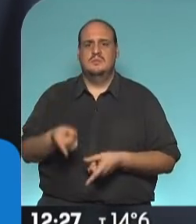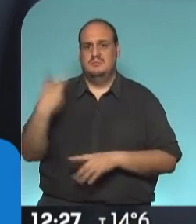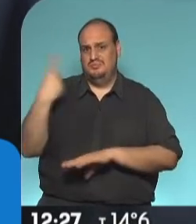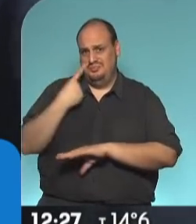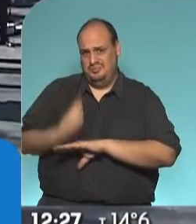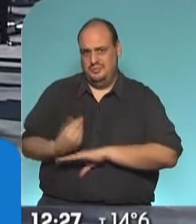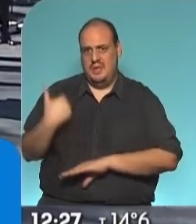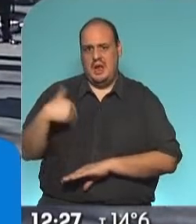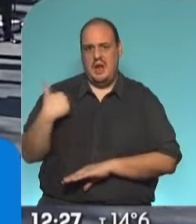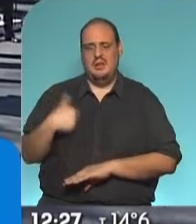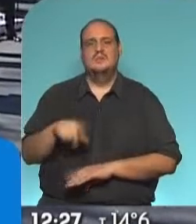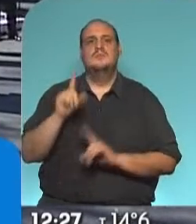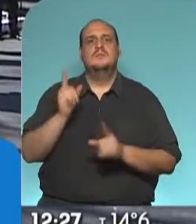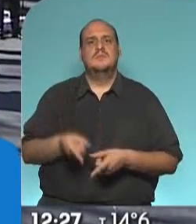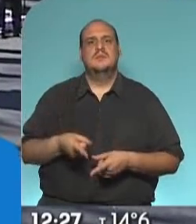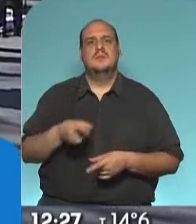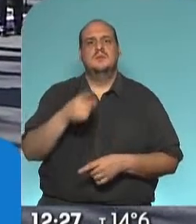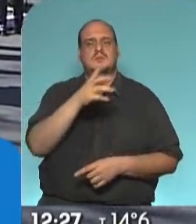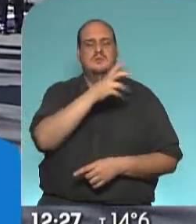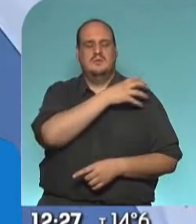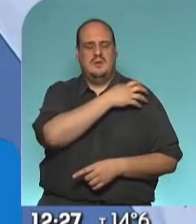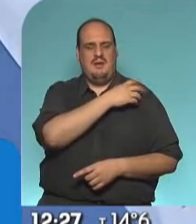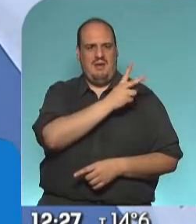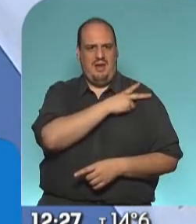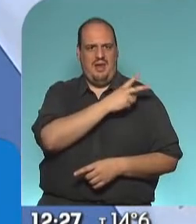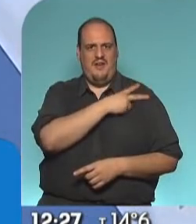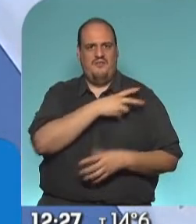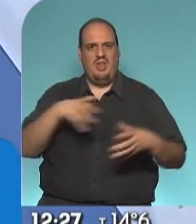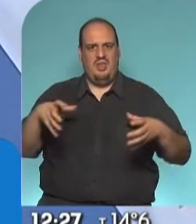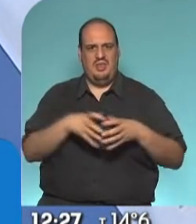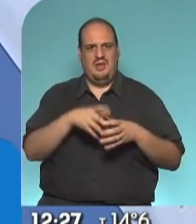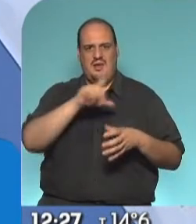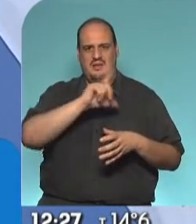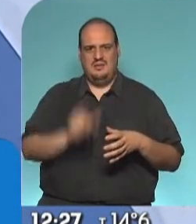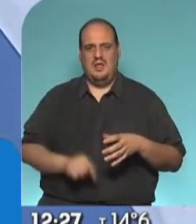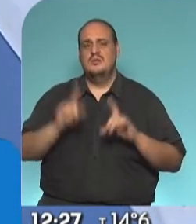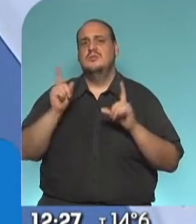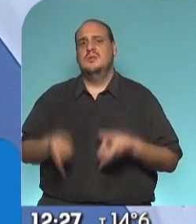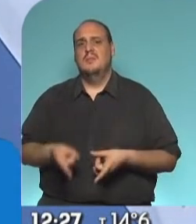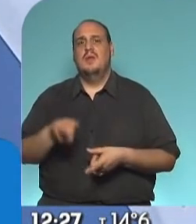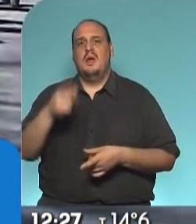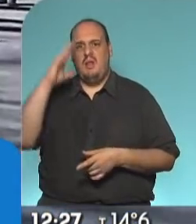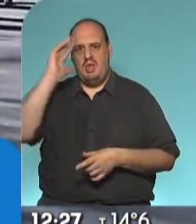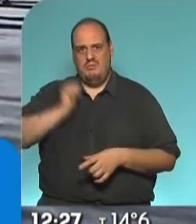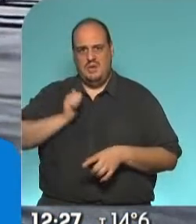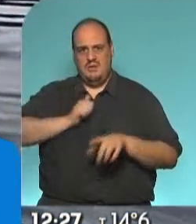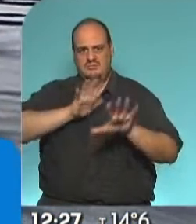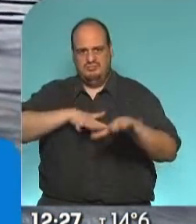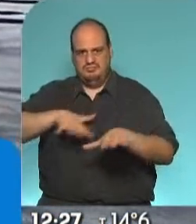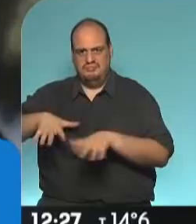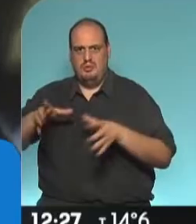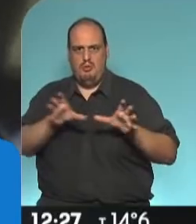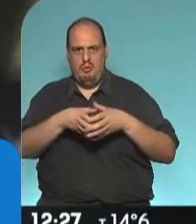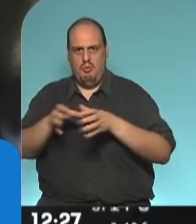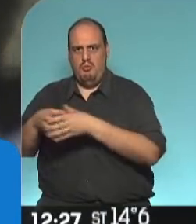Argentina, señor Jefe del Estado Mayor Conjunto, señores jefes de los Estados Mayores Generales de las Fuerzas